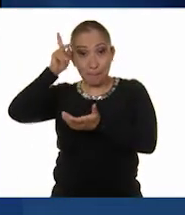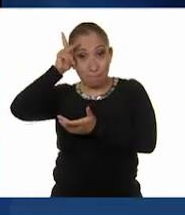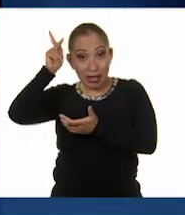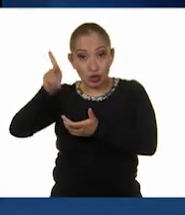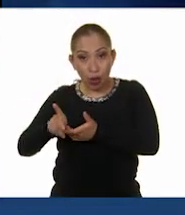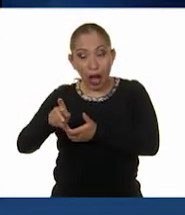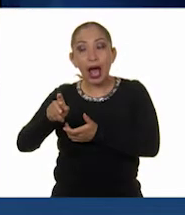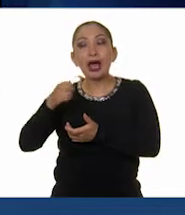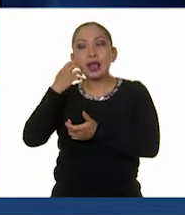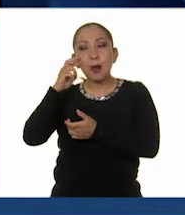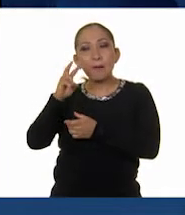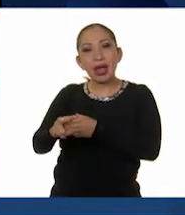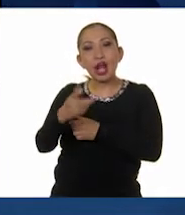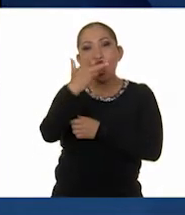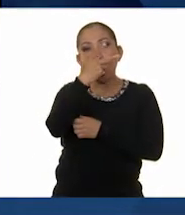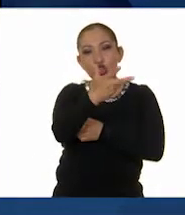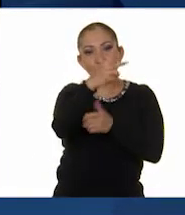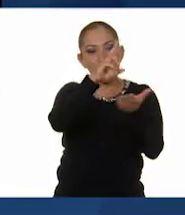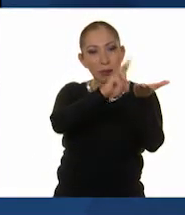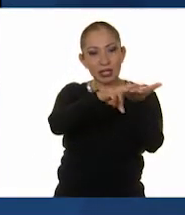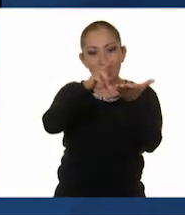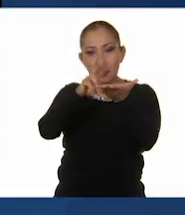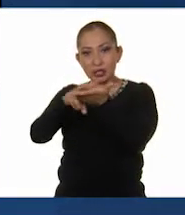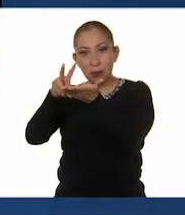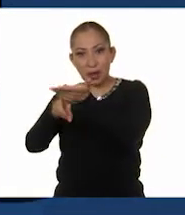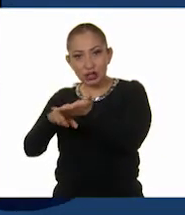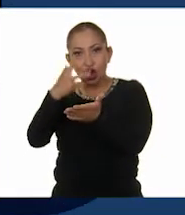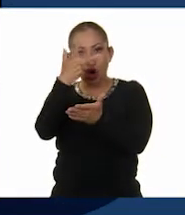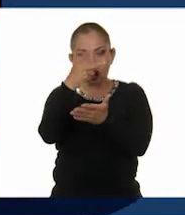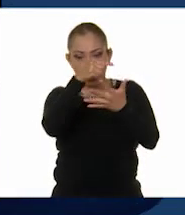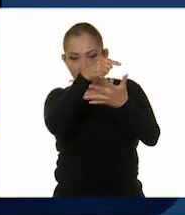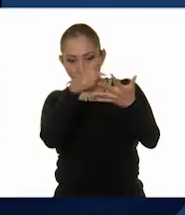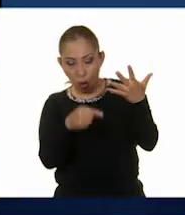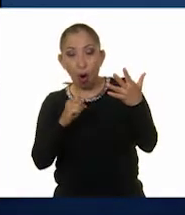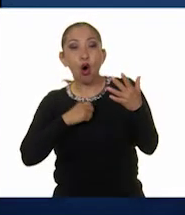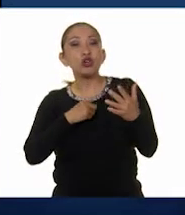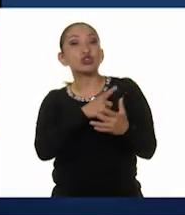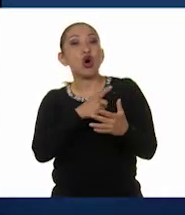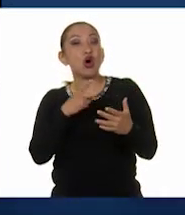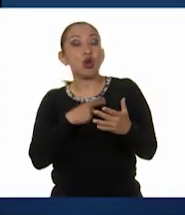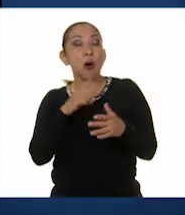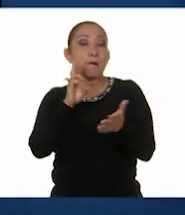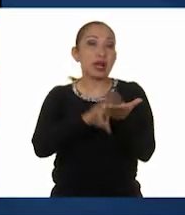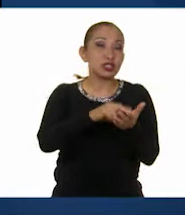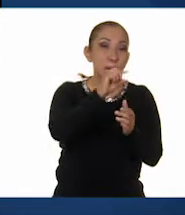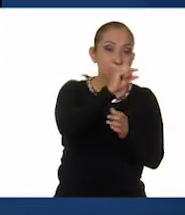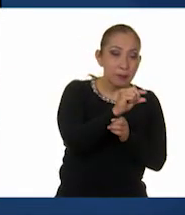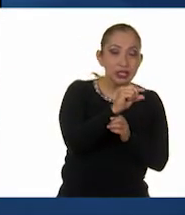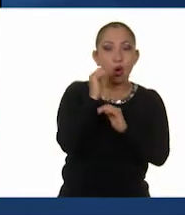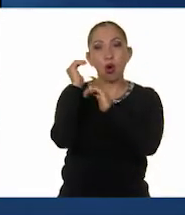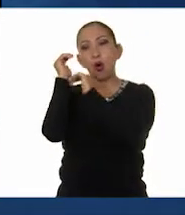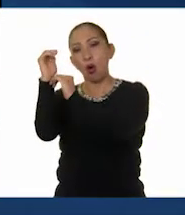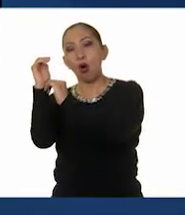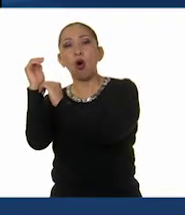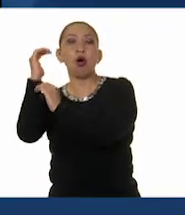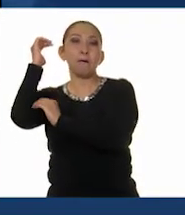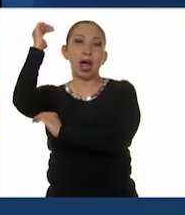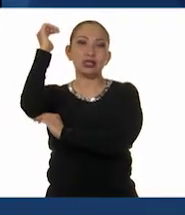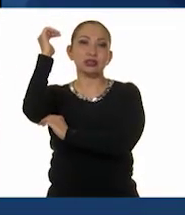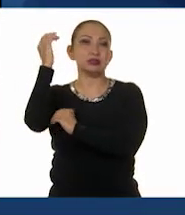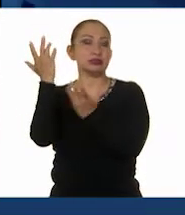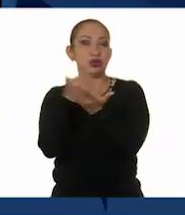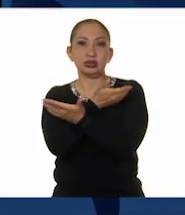¿debo considerar los 8 precios que aparecen ahí o solo considero los precios mínimos o los máximos? O, ay